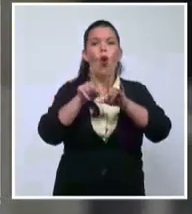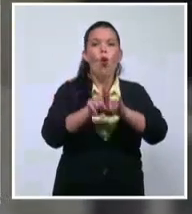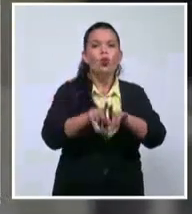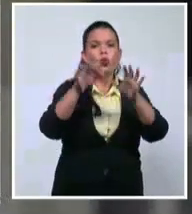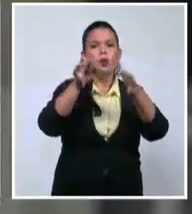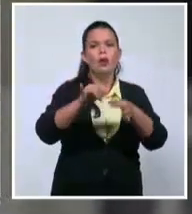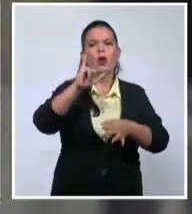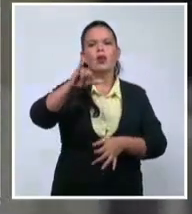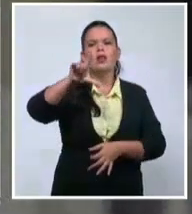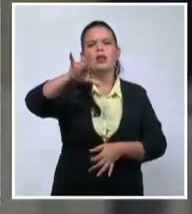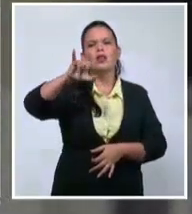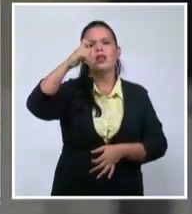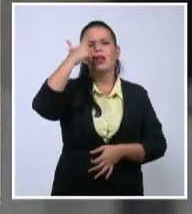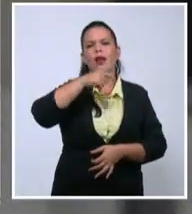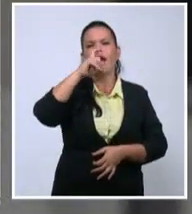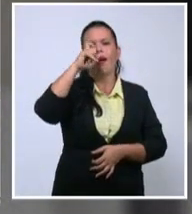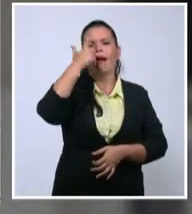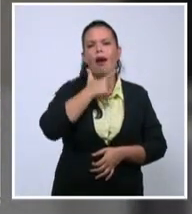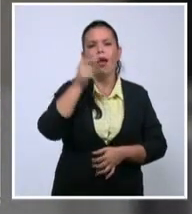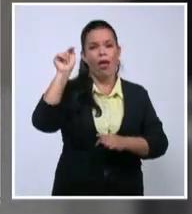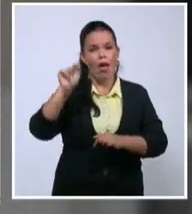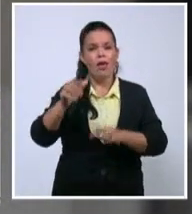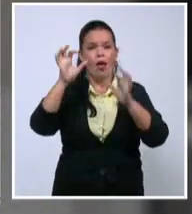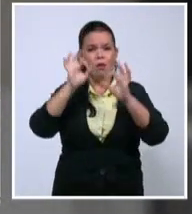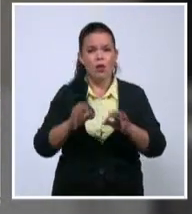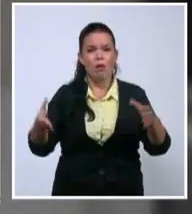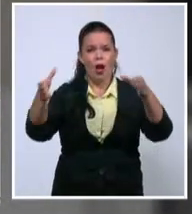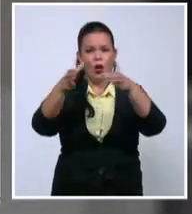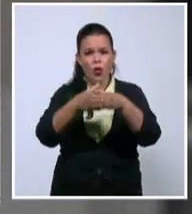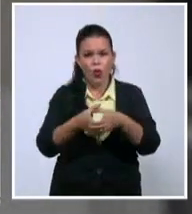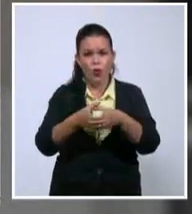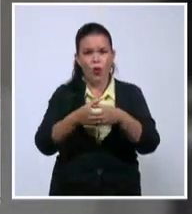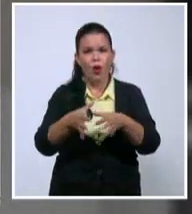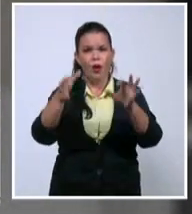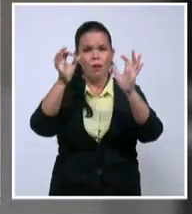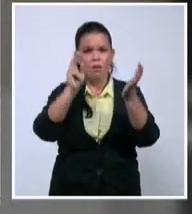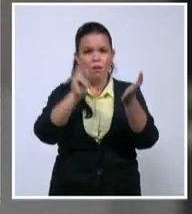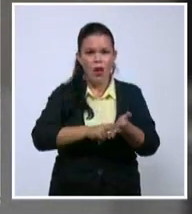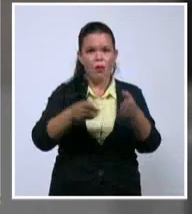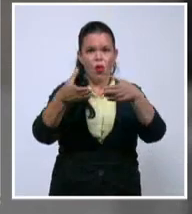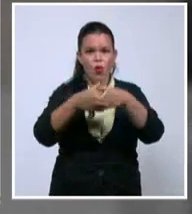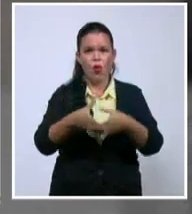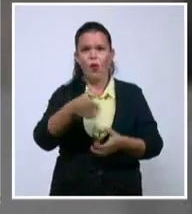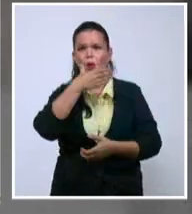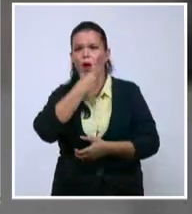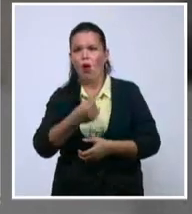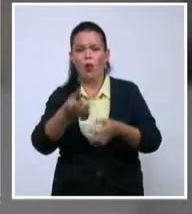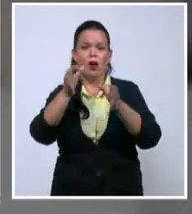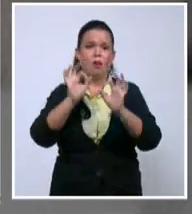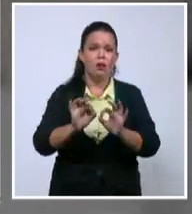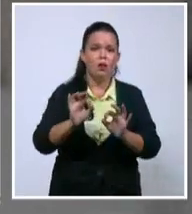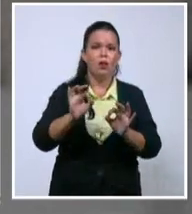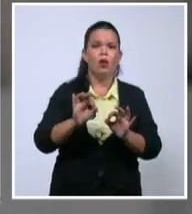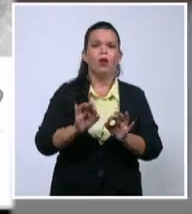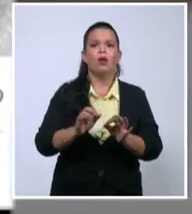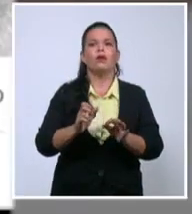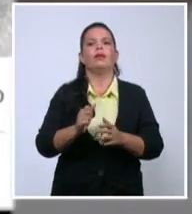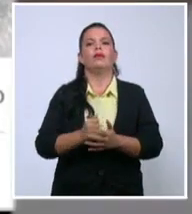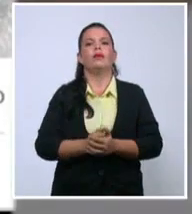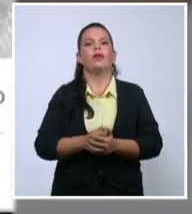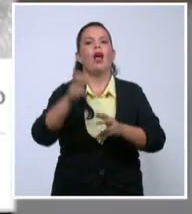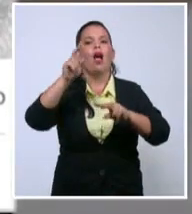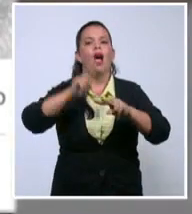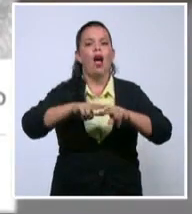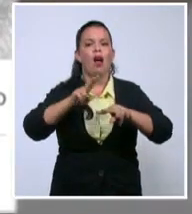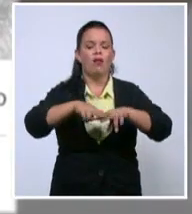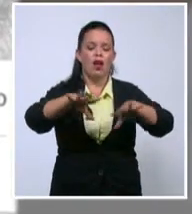acuerdan de Iliana? Iliana es una de las participantes de la farsa San Isidro, la que reconoció sus vínculos con la Embajada de los Estados Unidos en La Habana.